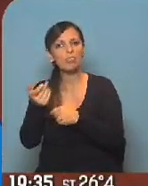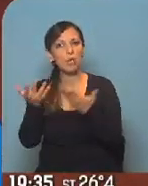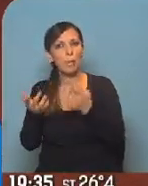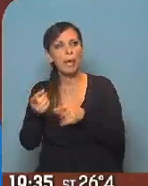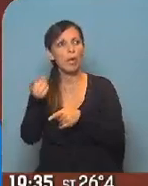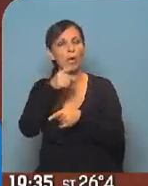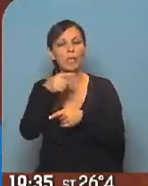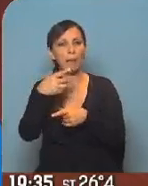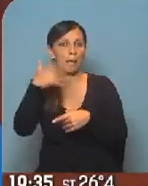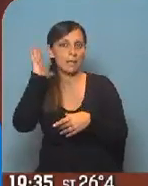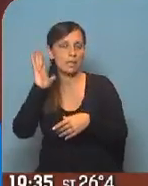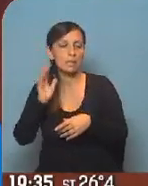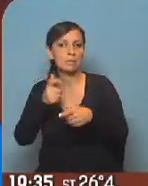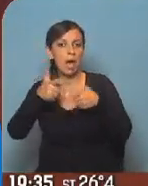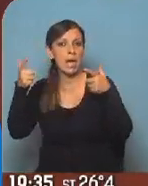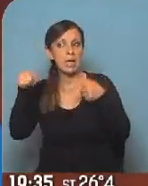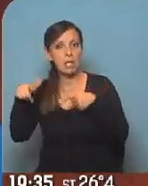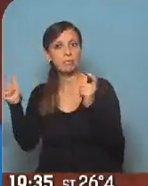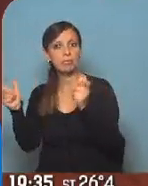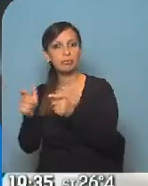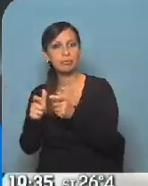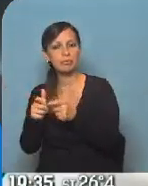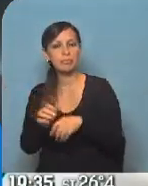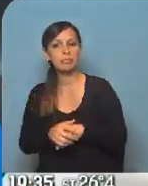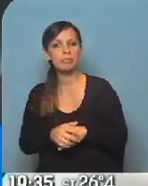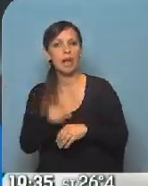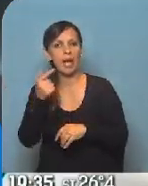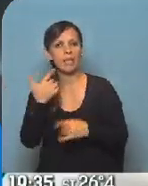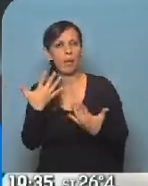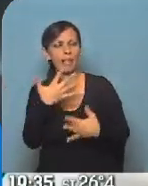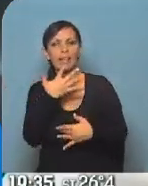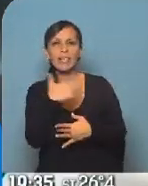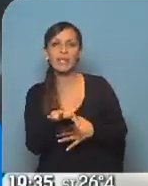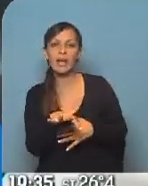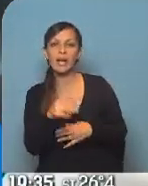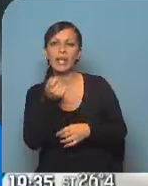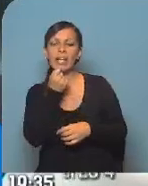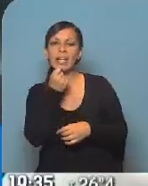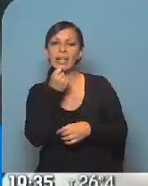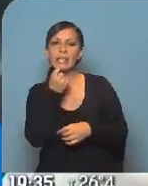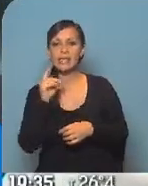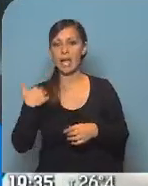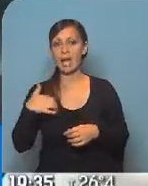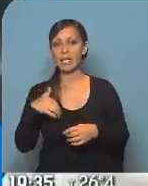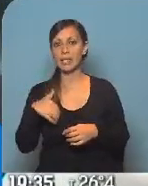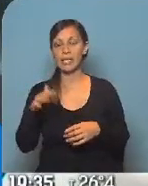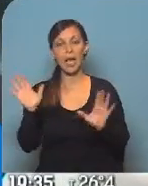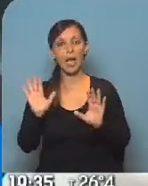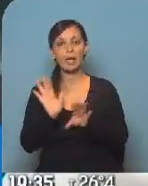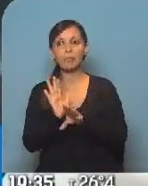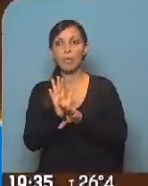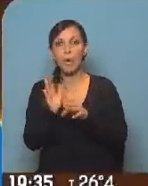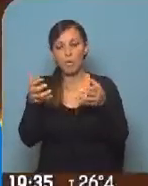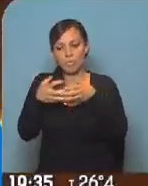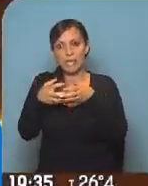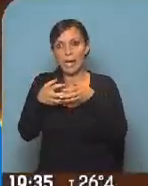¿Se deberá a que poco a poco se comprende que el aislacionismo no conduce a nada, que es imposible para un país manejarse solo con 2 o 3 y estar afuera del